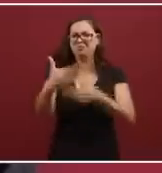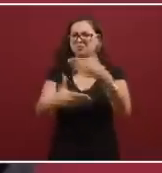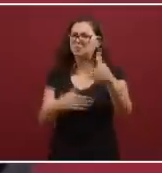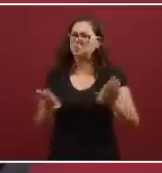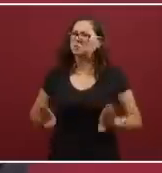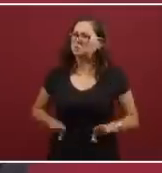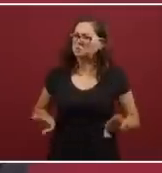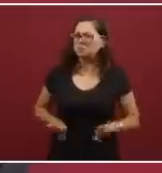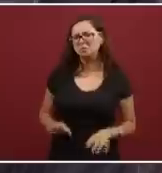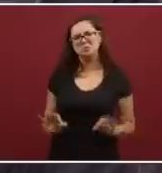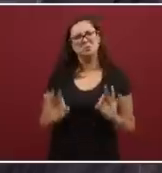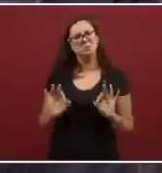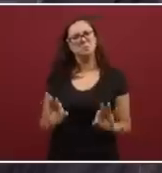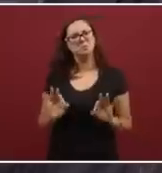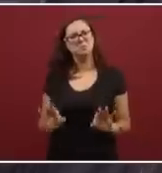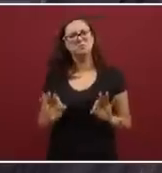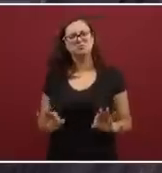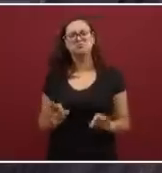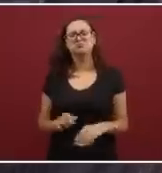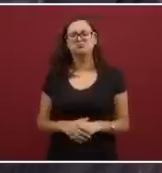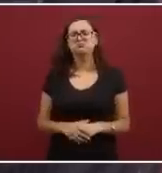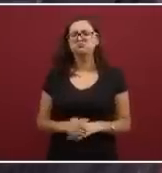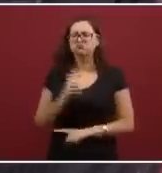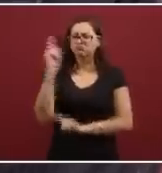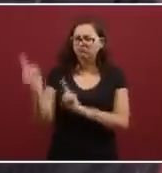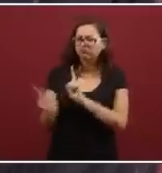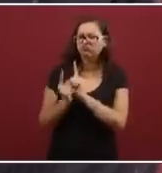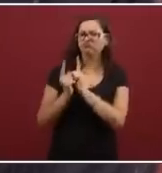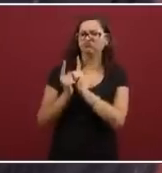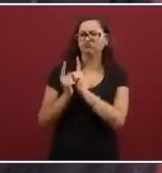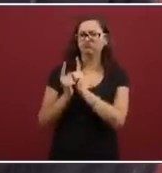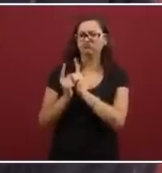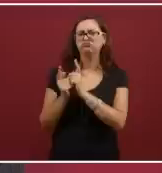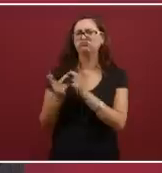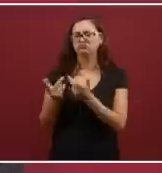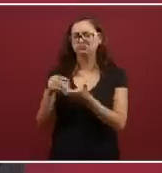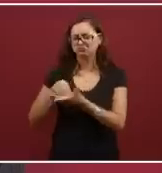persona. Voy a tener esta reunión. Y